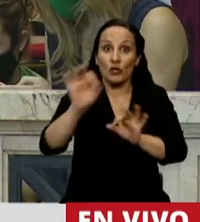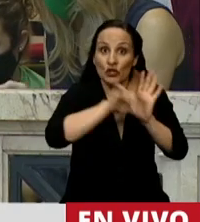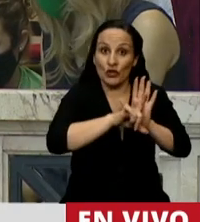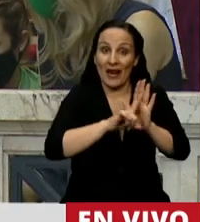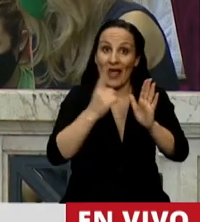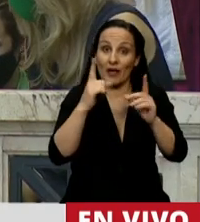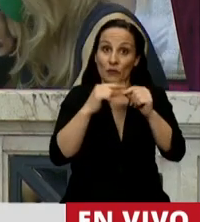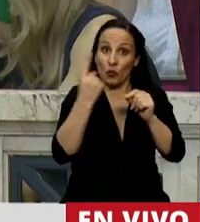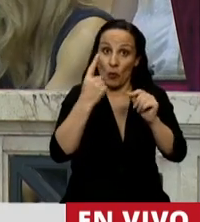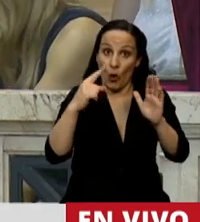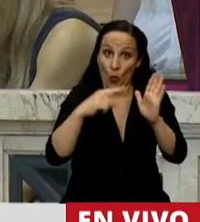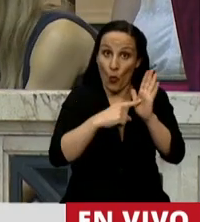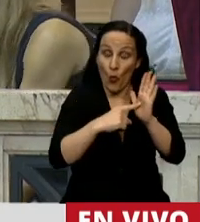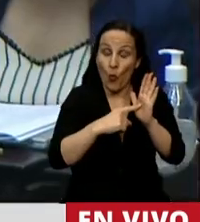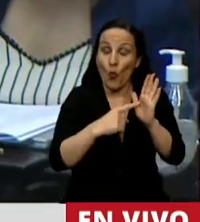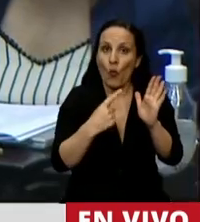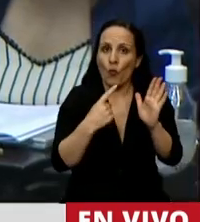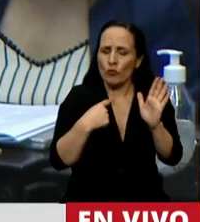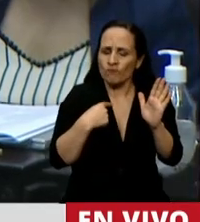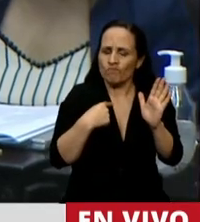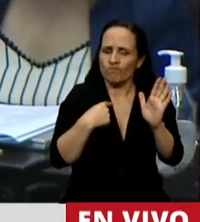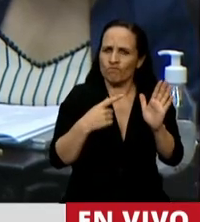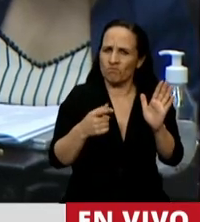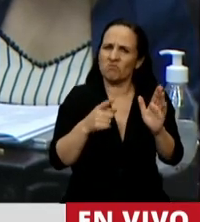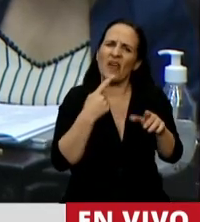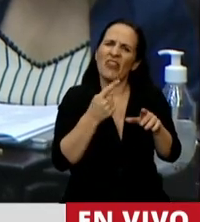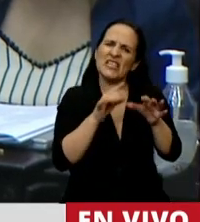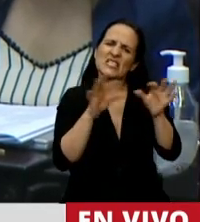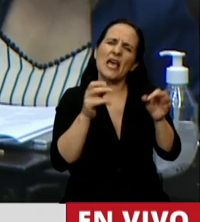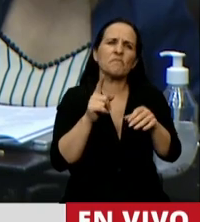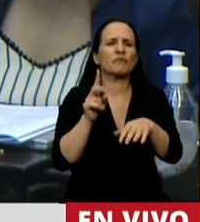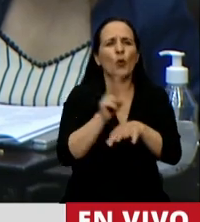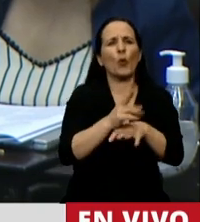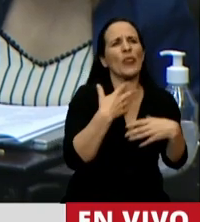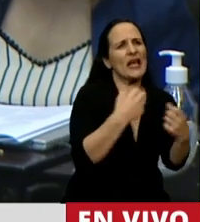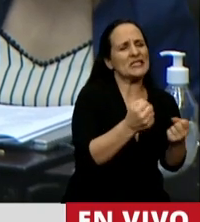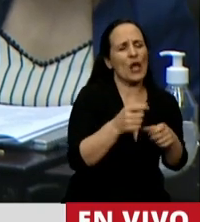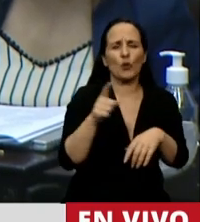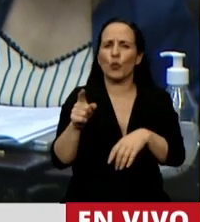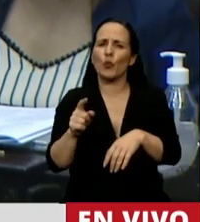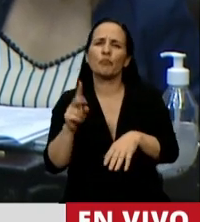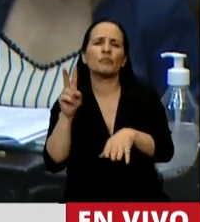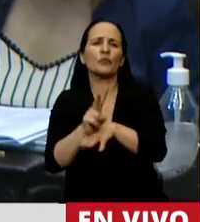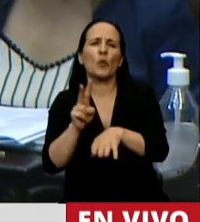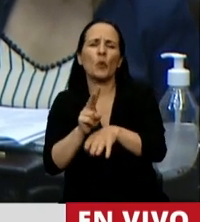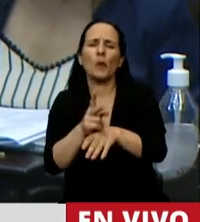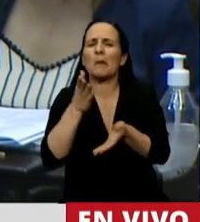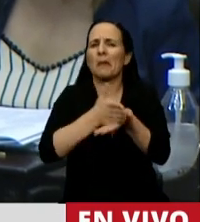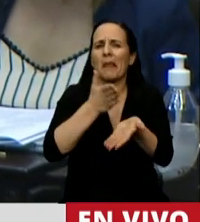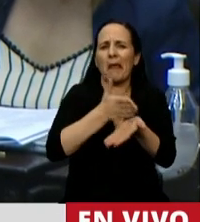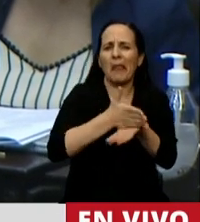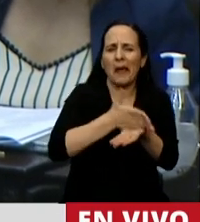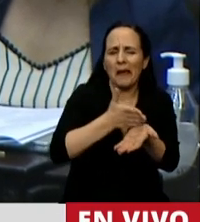ley, me pregunto, cuidado a la salud, cuidado a la integridad, a los